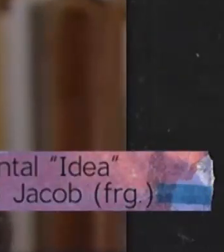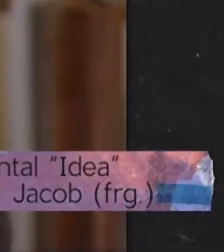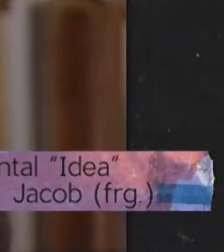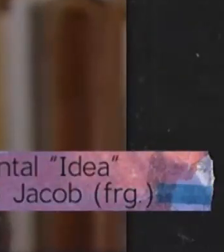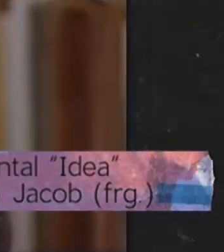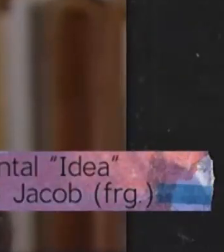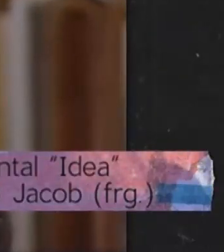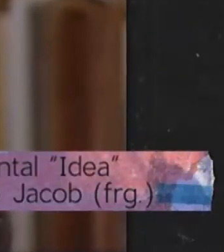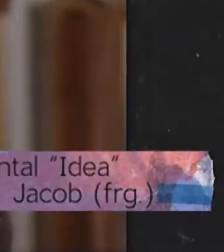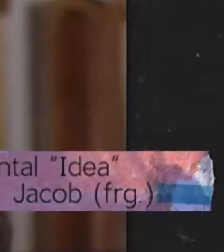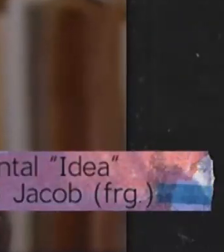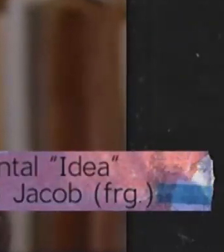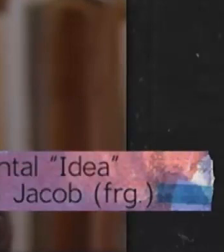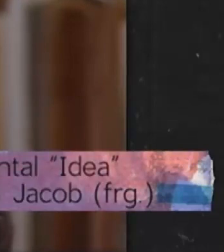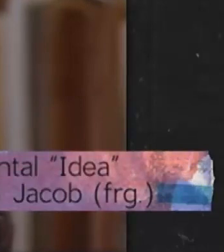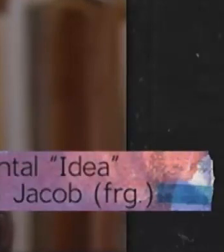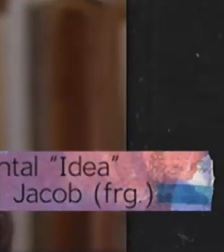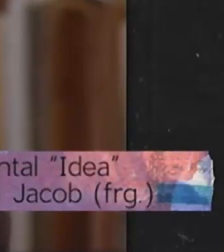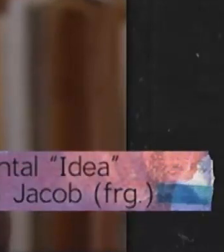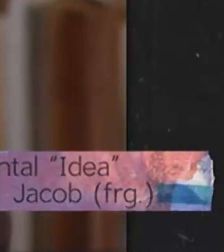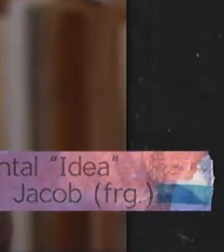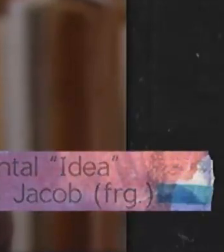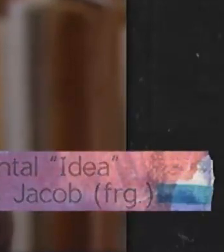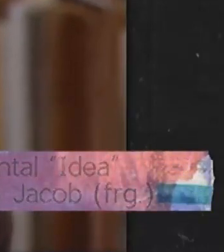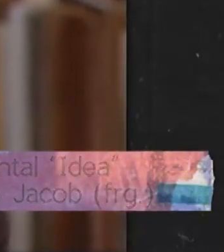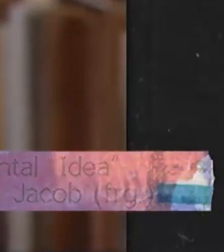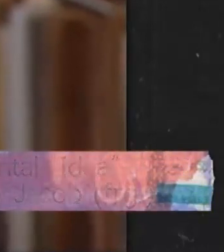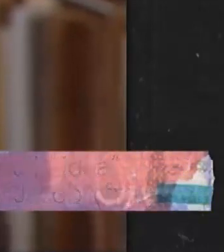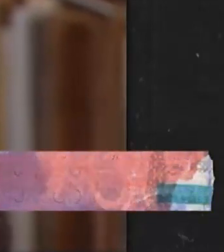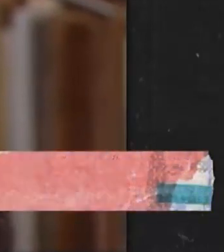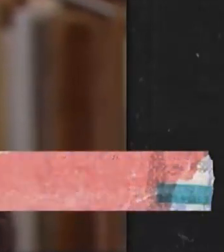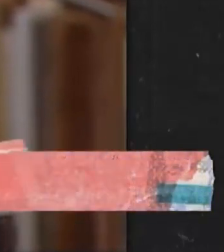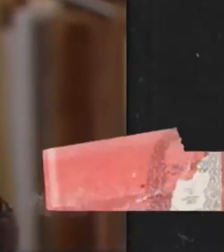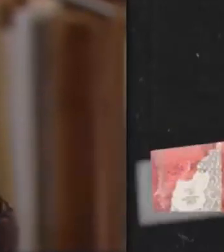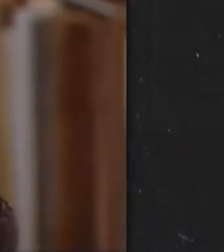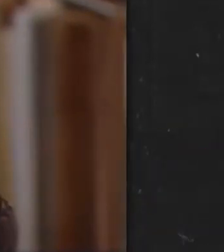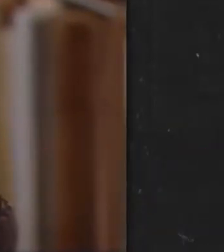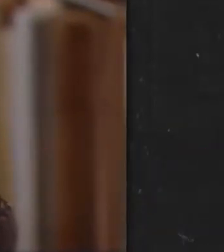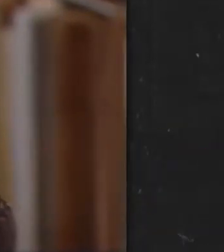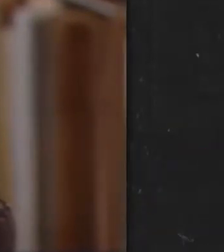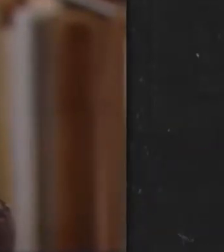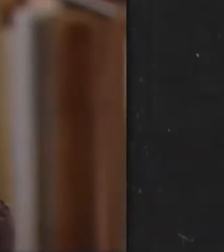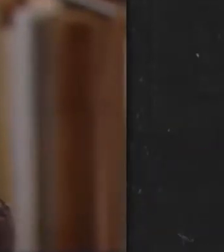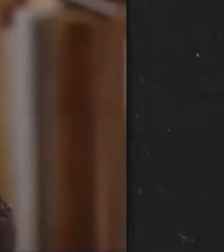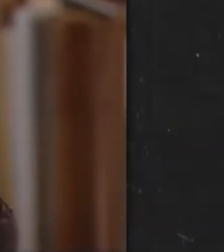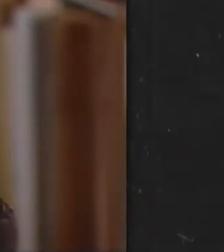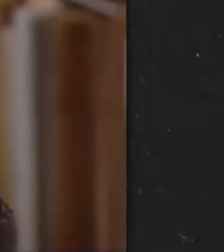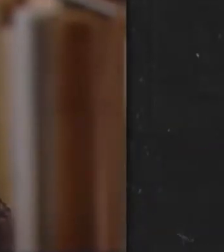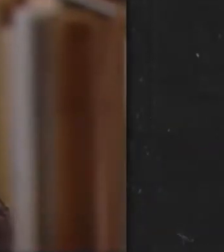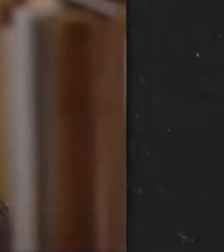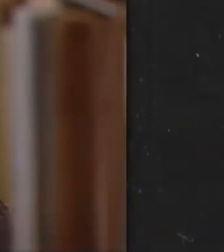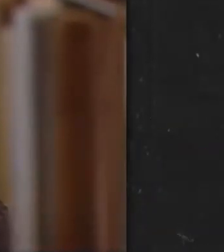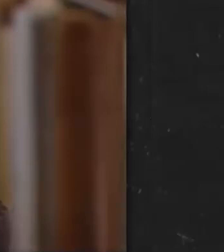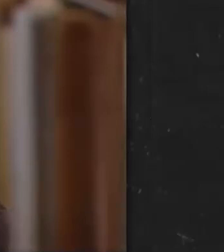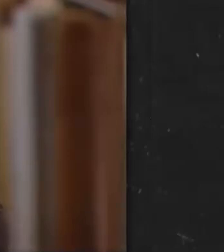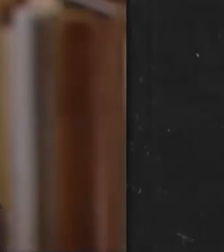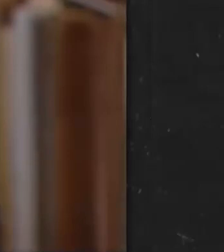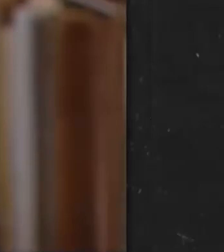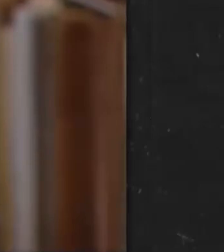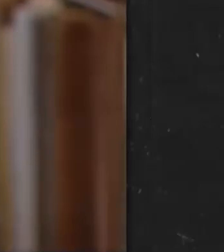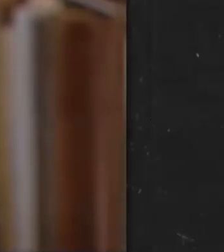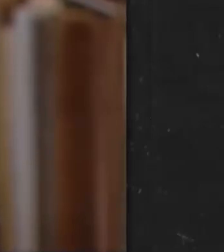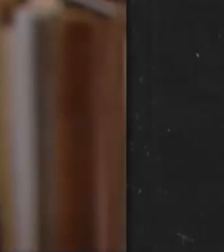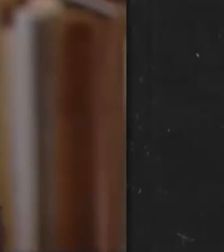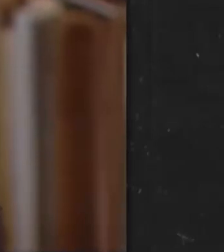y todo se acaba el amor la vida decía ninguna cosa podéis poner una esperanza cierta